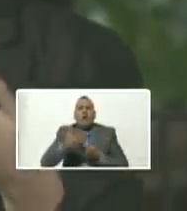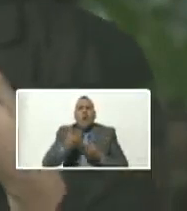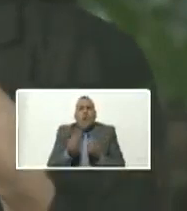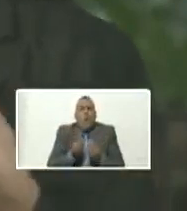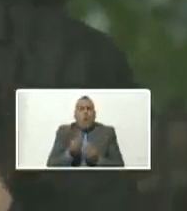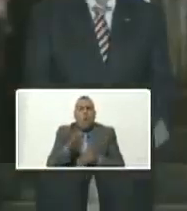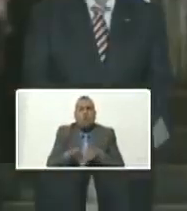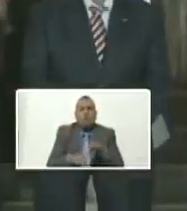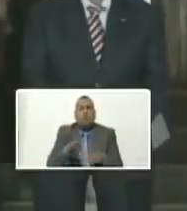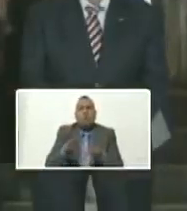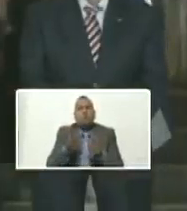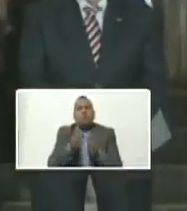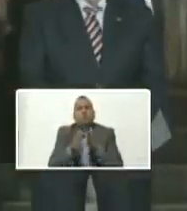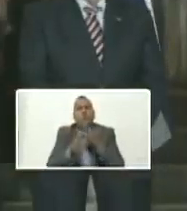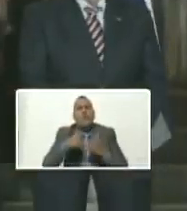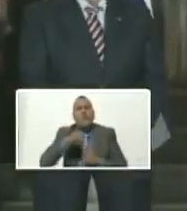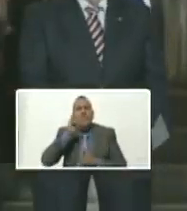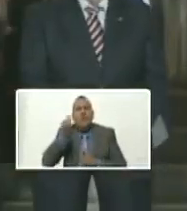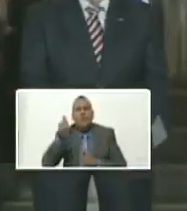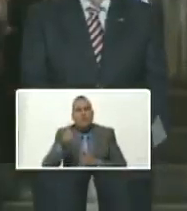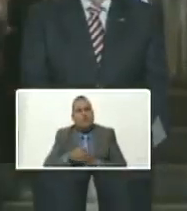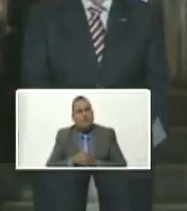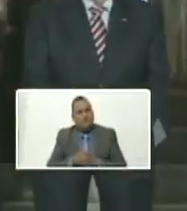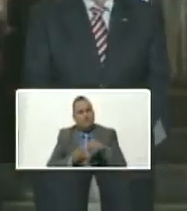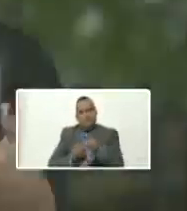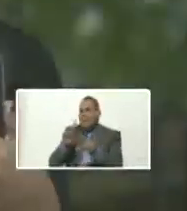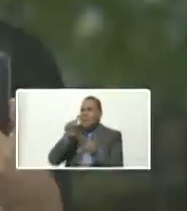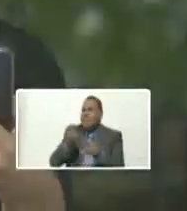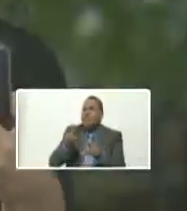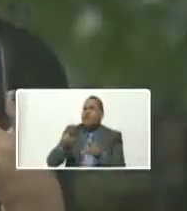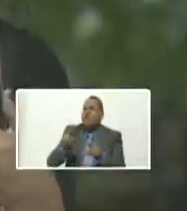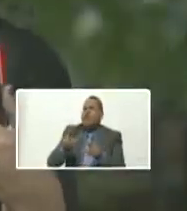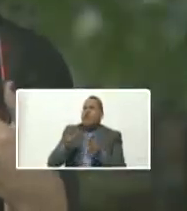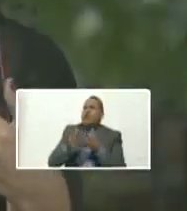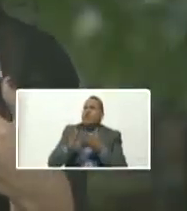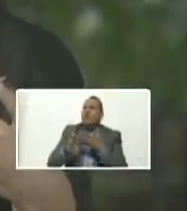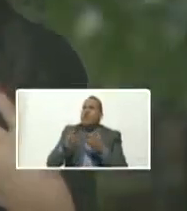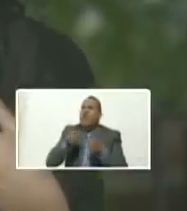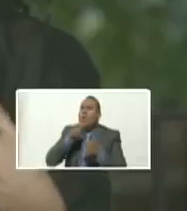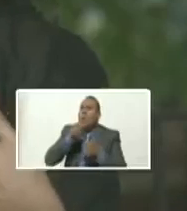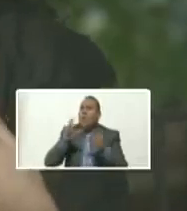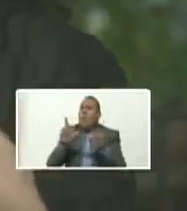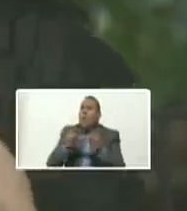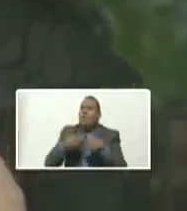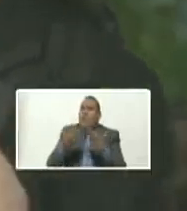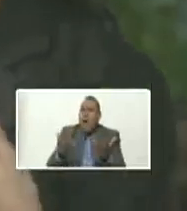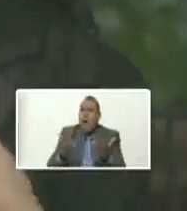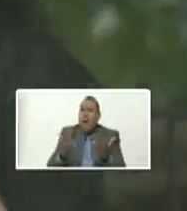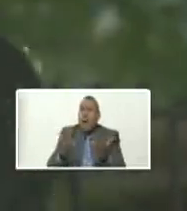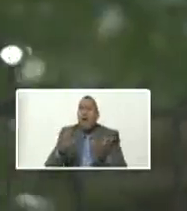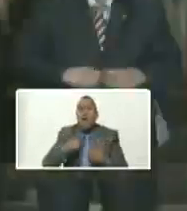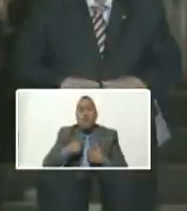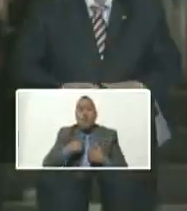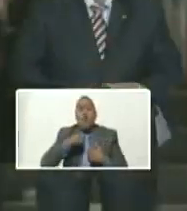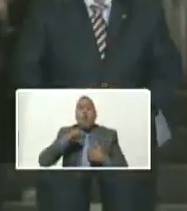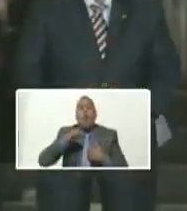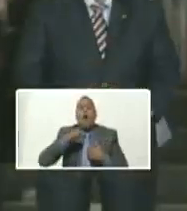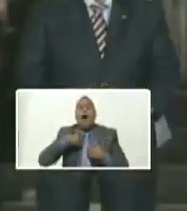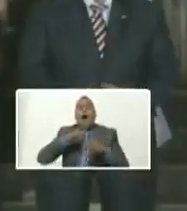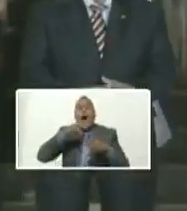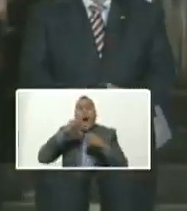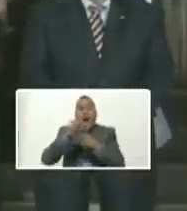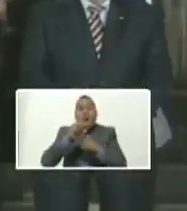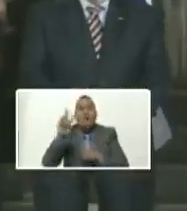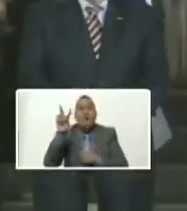Muchas gracias. ¿Tú de qué medio eres? Agencia Venezolana de Noticias. Buenas preguntas, ¿viste? Gracias. Muy buena, te